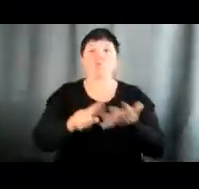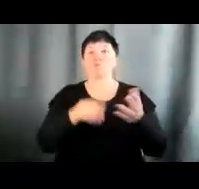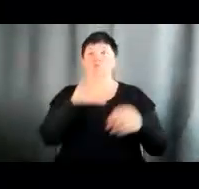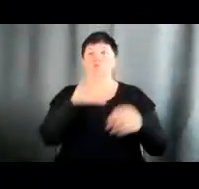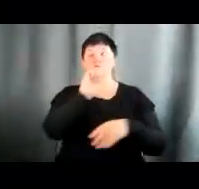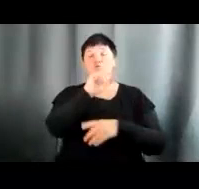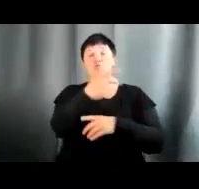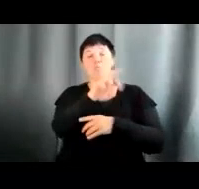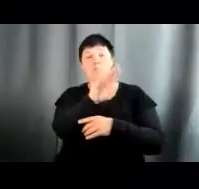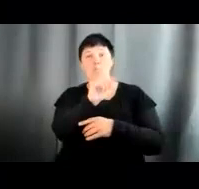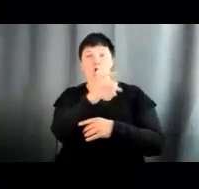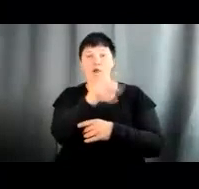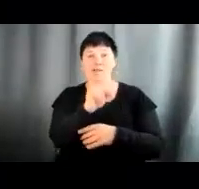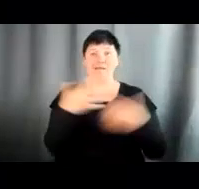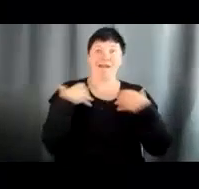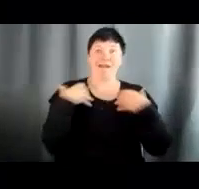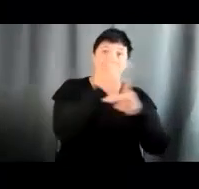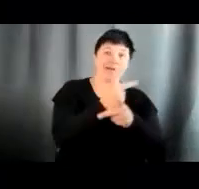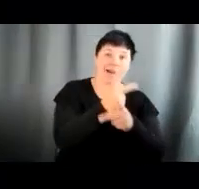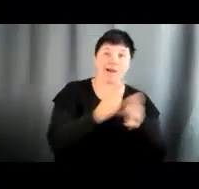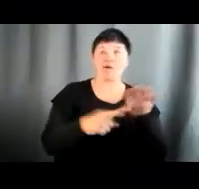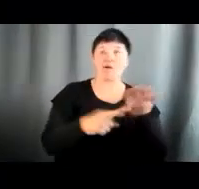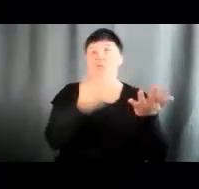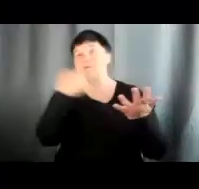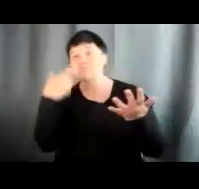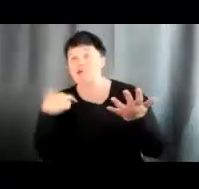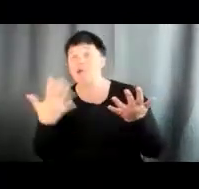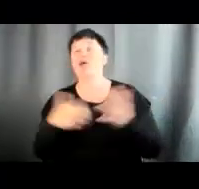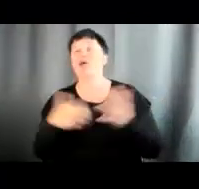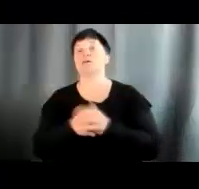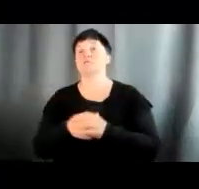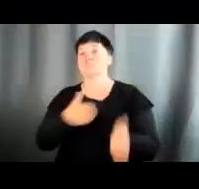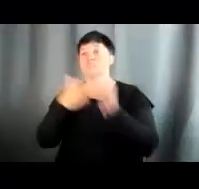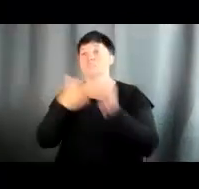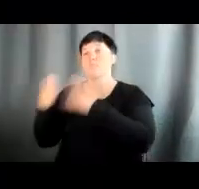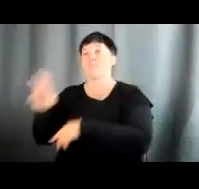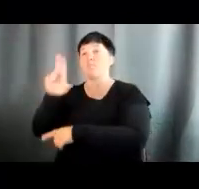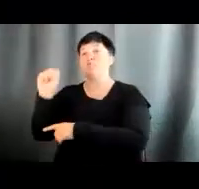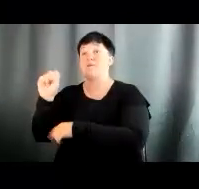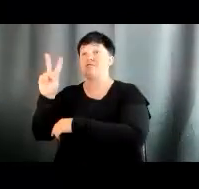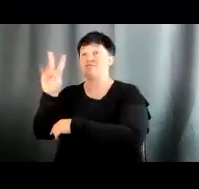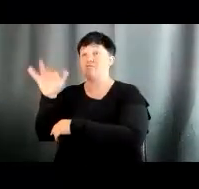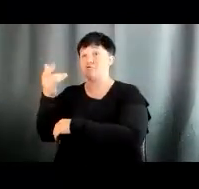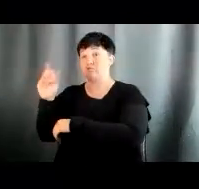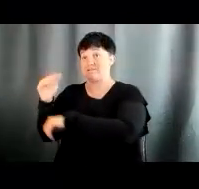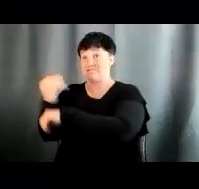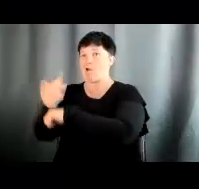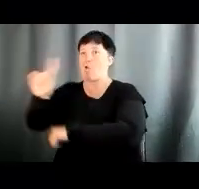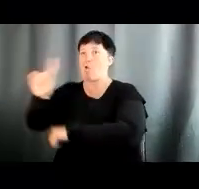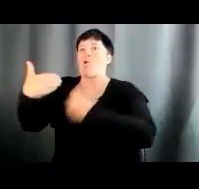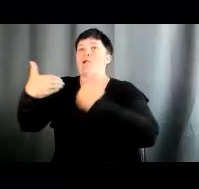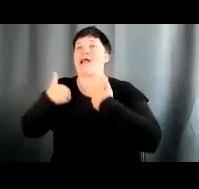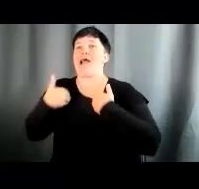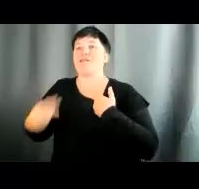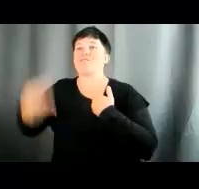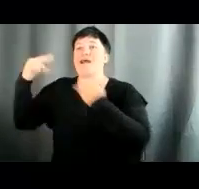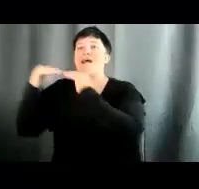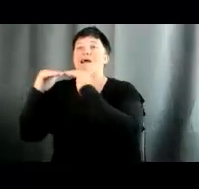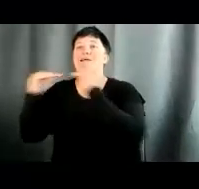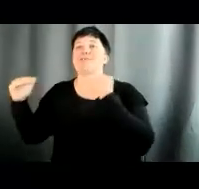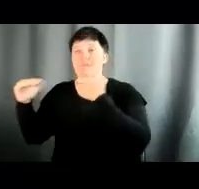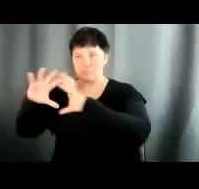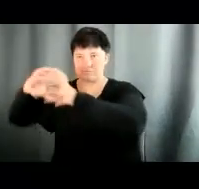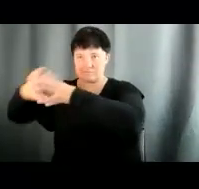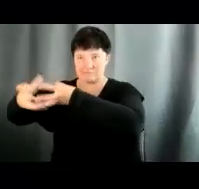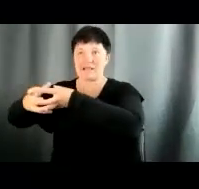centros de atención médica, restaurantes y luego para las Islas Vírgenes de Estados Unidos, solo tenemos información de alto nivel, del